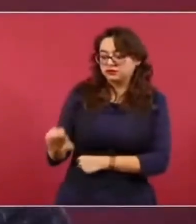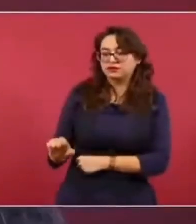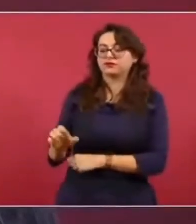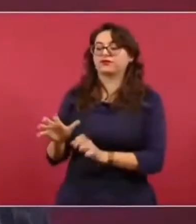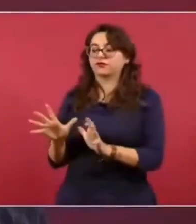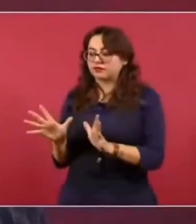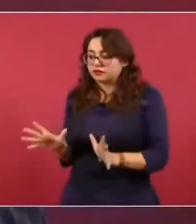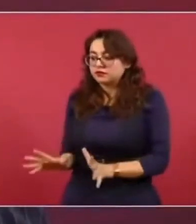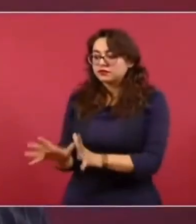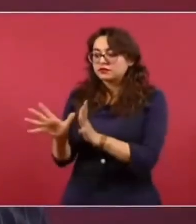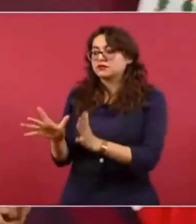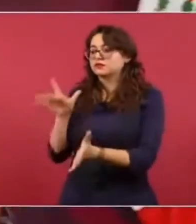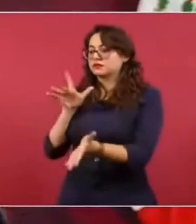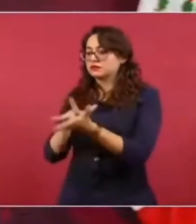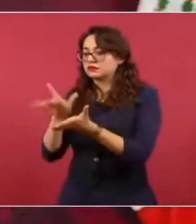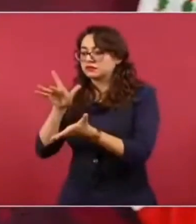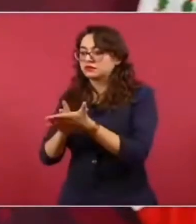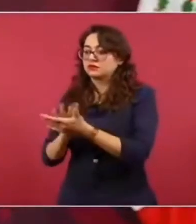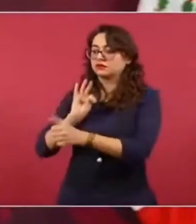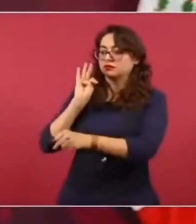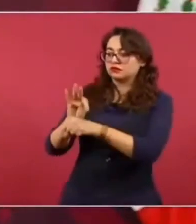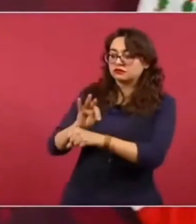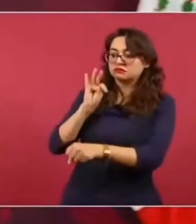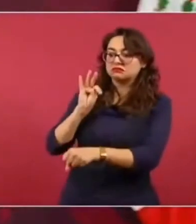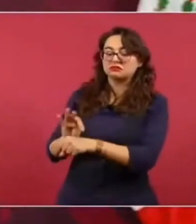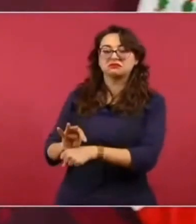defendiendo las plantas.